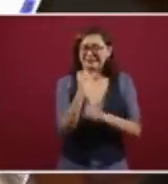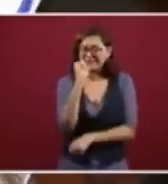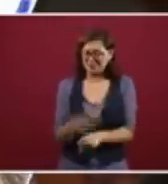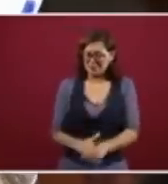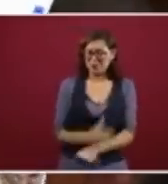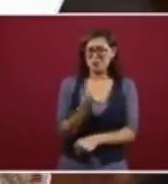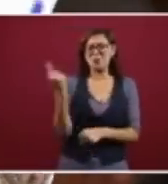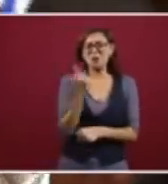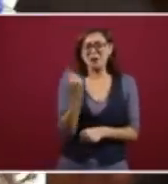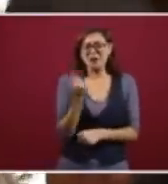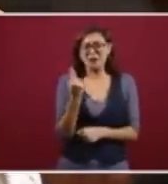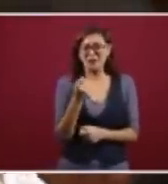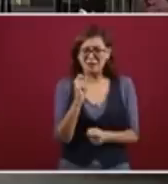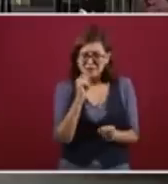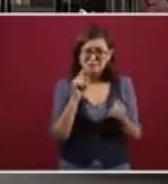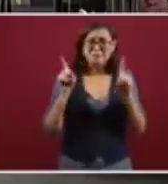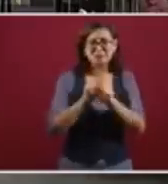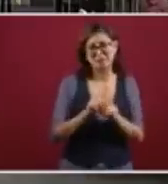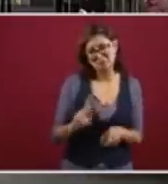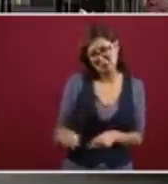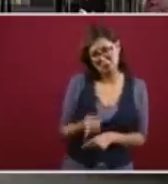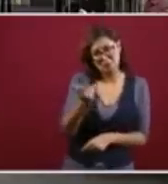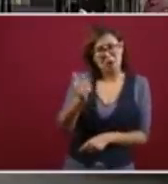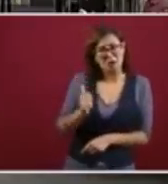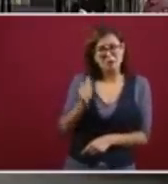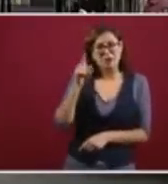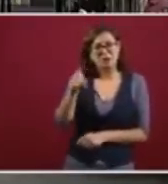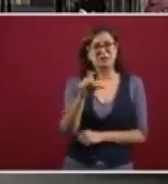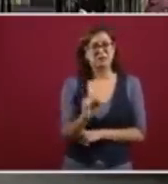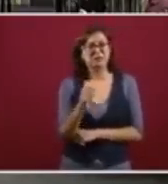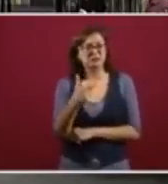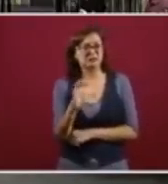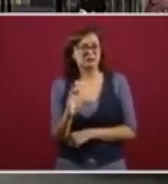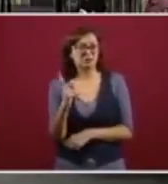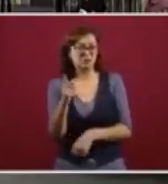Aquí va la pregunta también para el secretario de Hacienda.